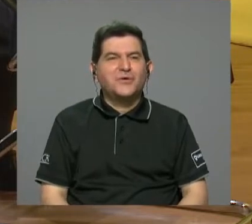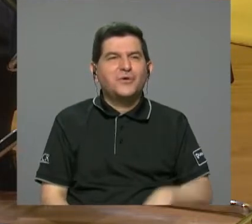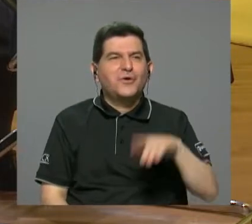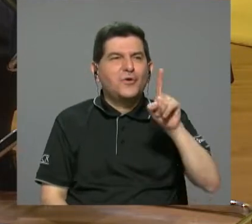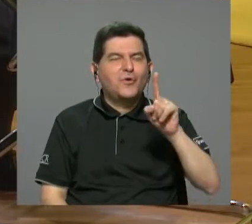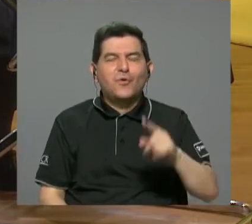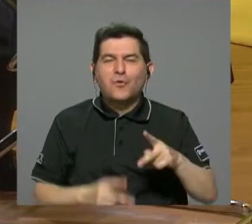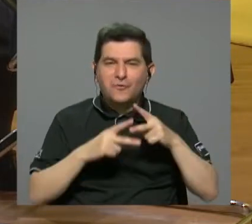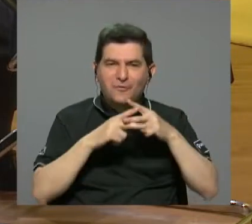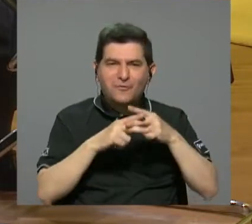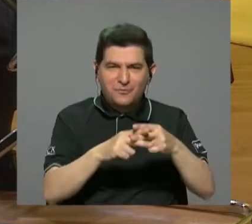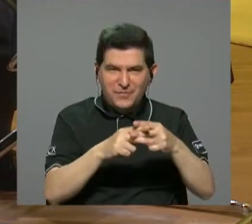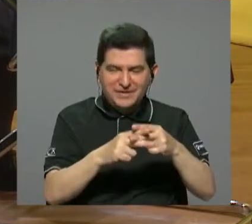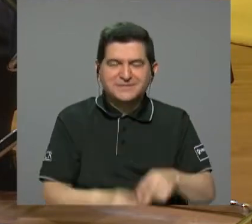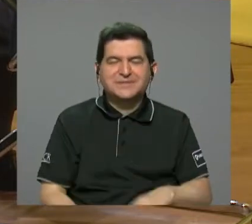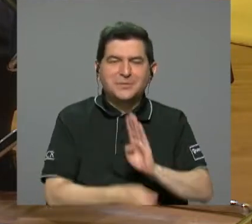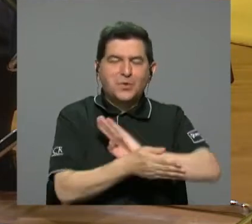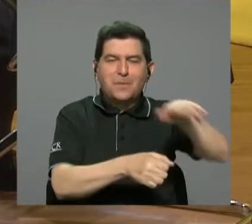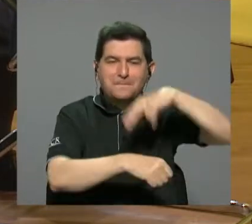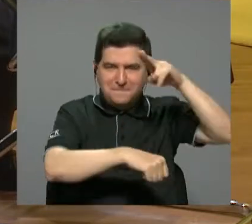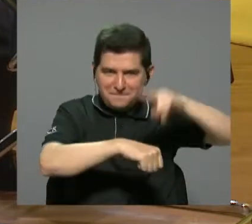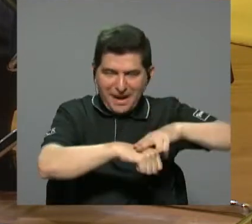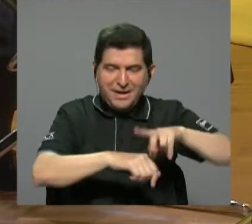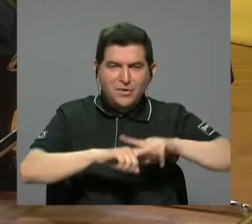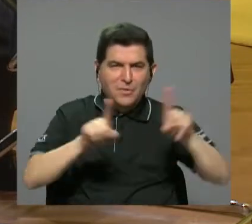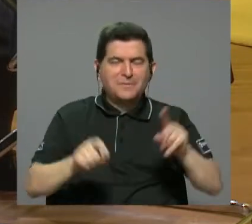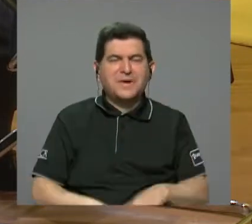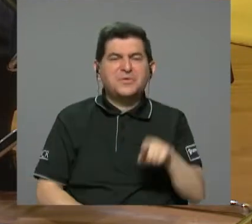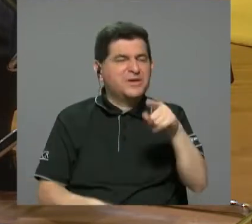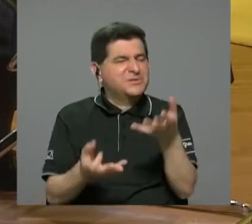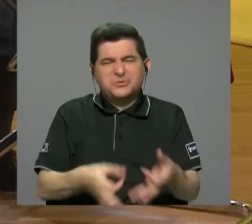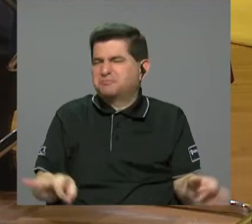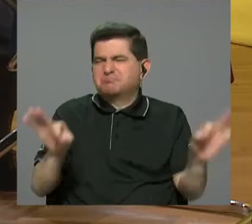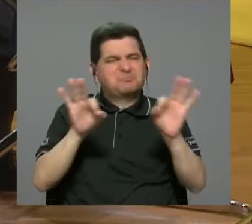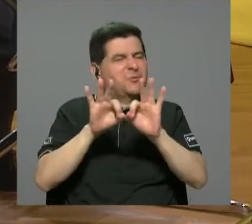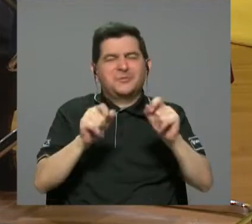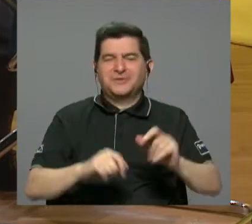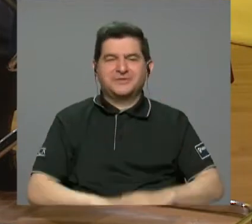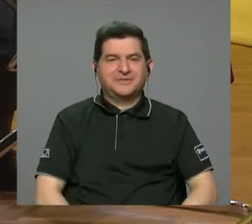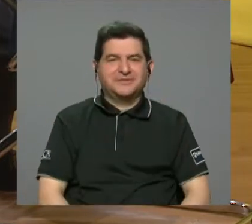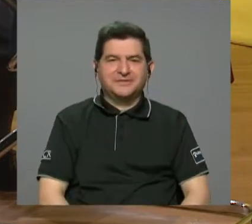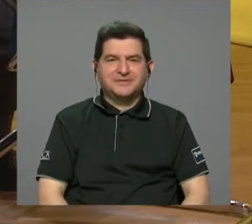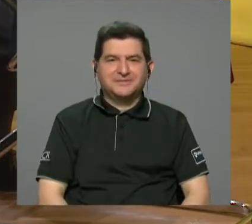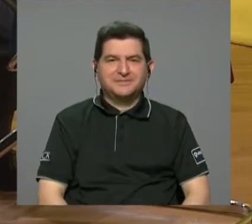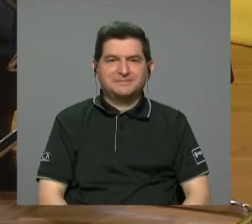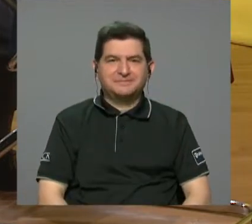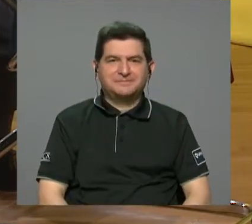un fideicomiso, creo que del Banco Nacional, pero eso es intrascendente, y